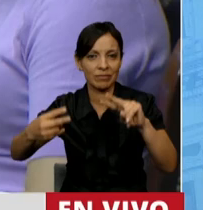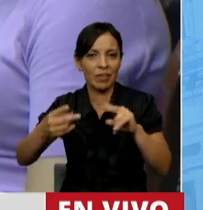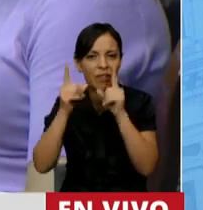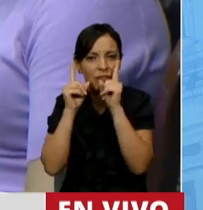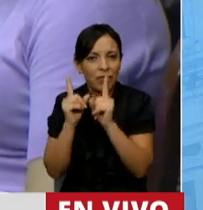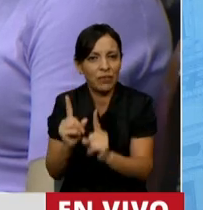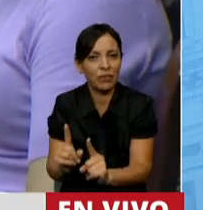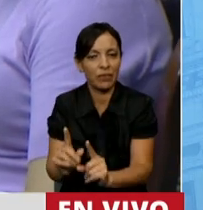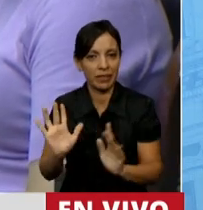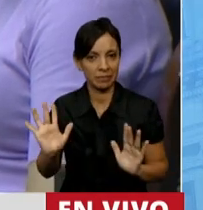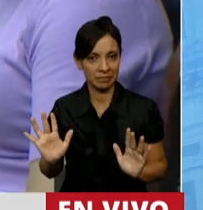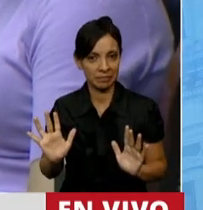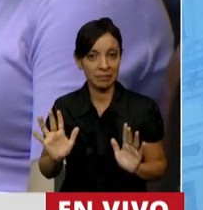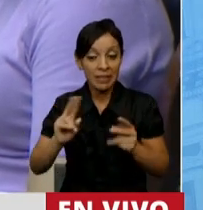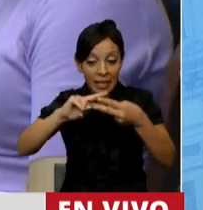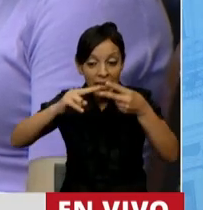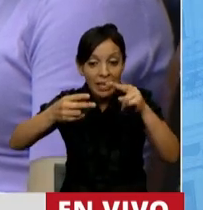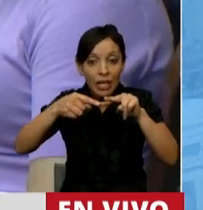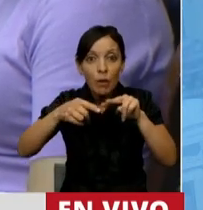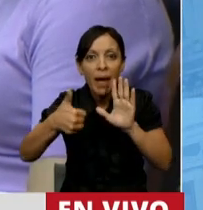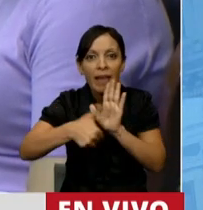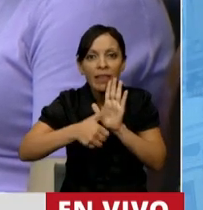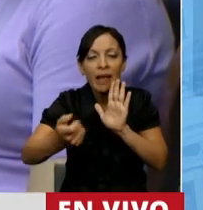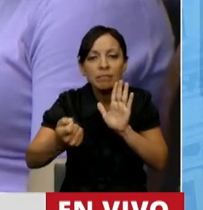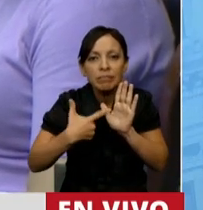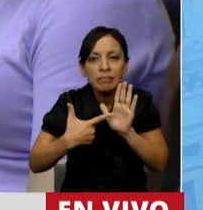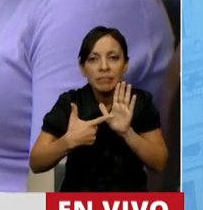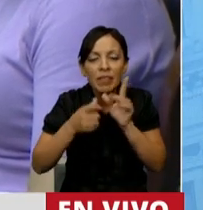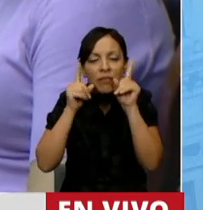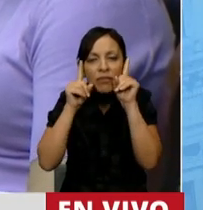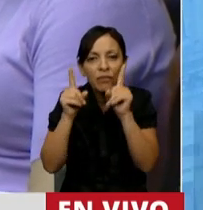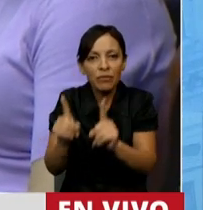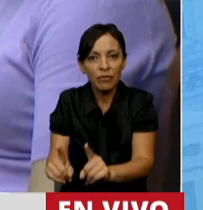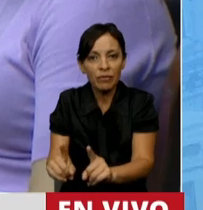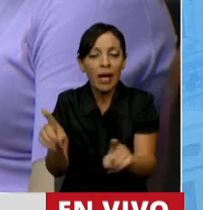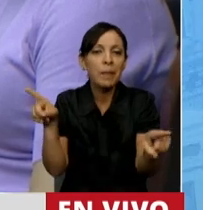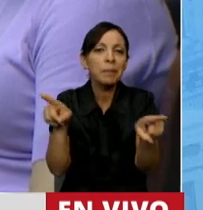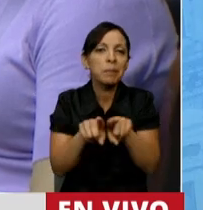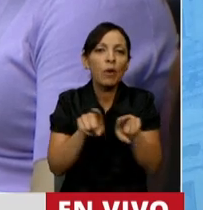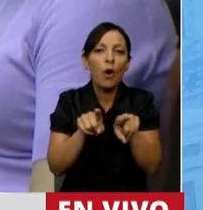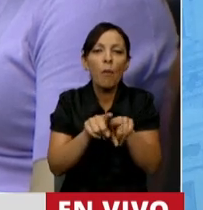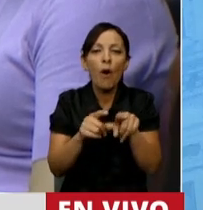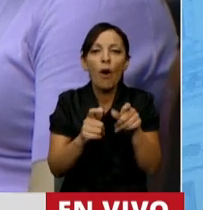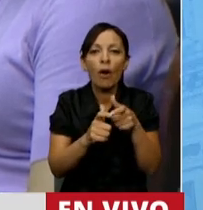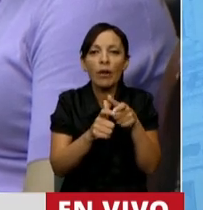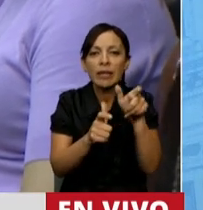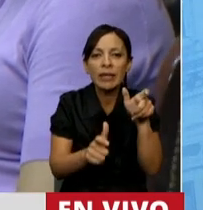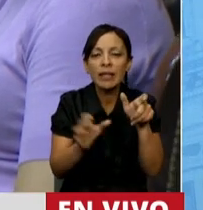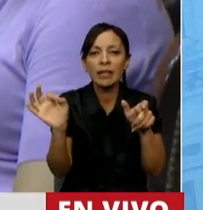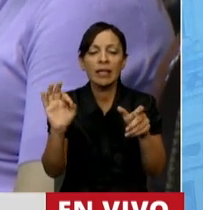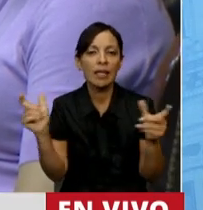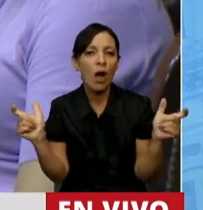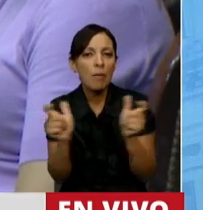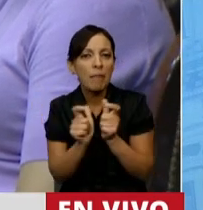permanece. Ese genoma es nuestra identidad. Es algo así como el ticket o el